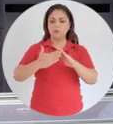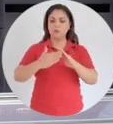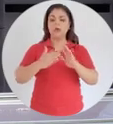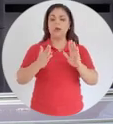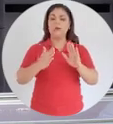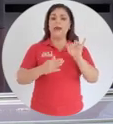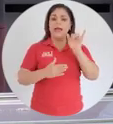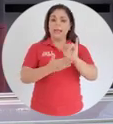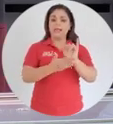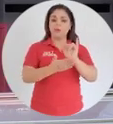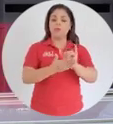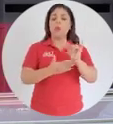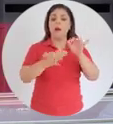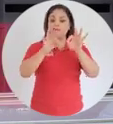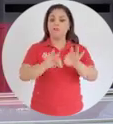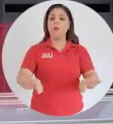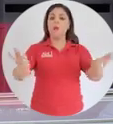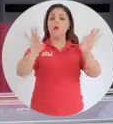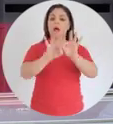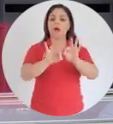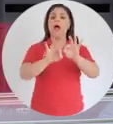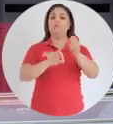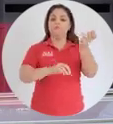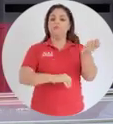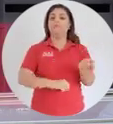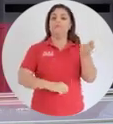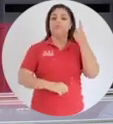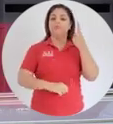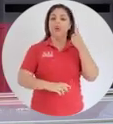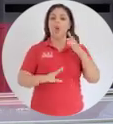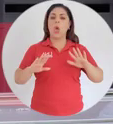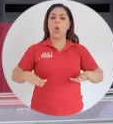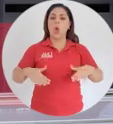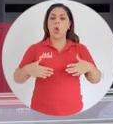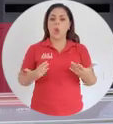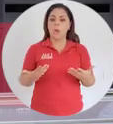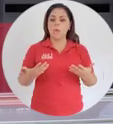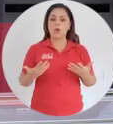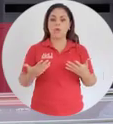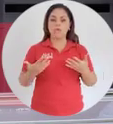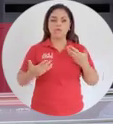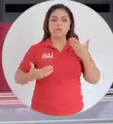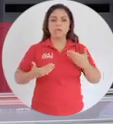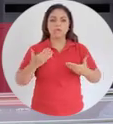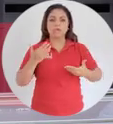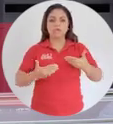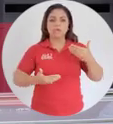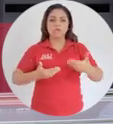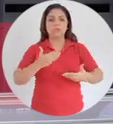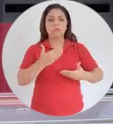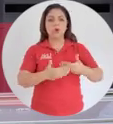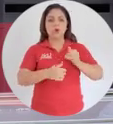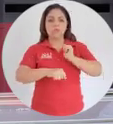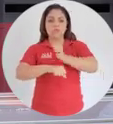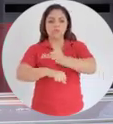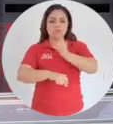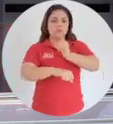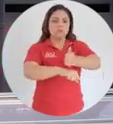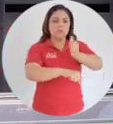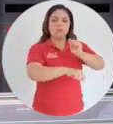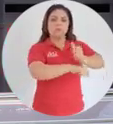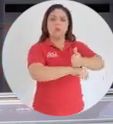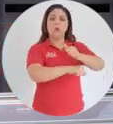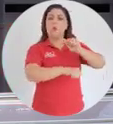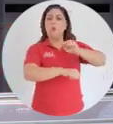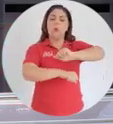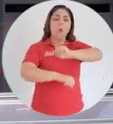elemento clave para poder entender incluso cómo se pueden ir consolidando otras fuerzas, ¿verdad?, sociales y